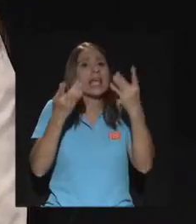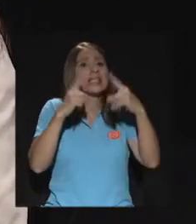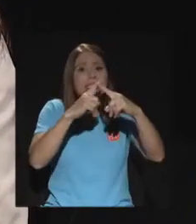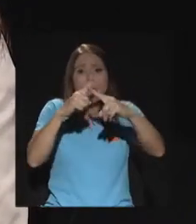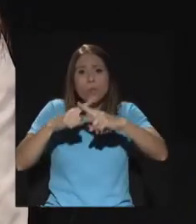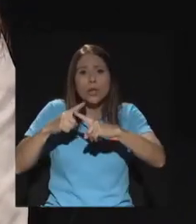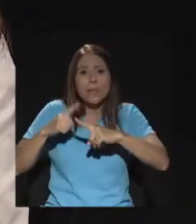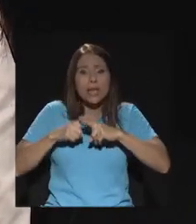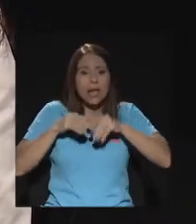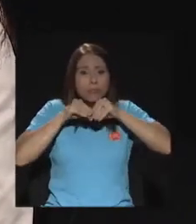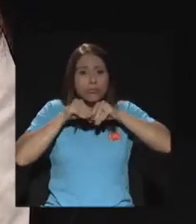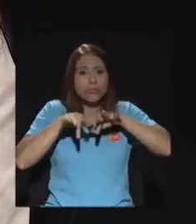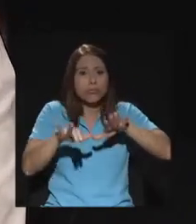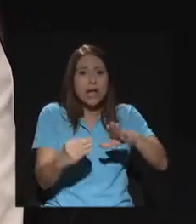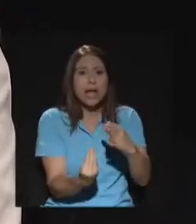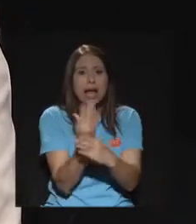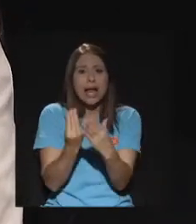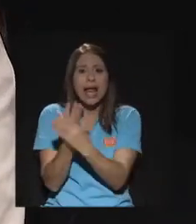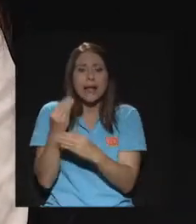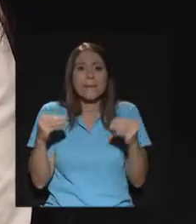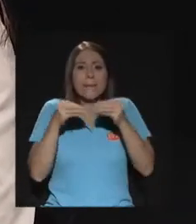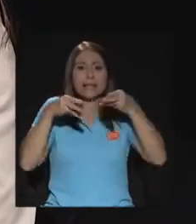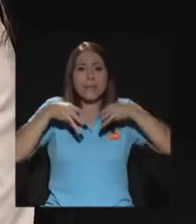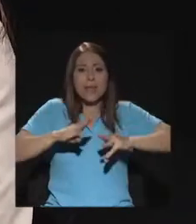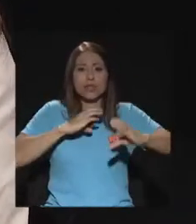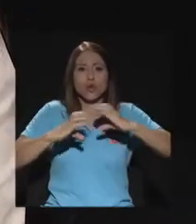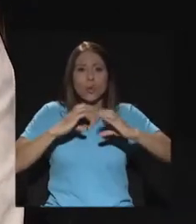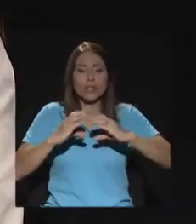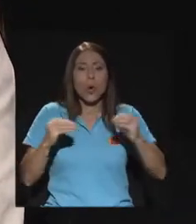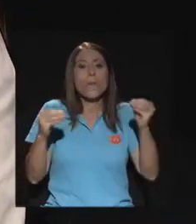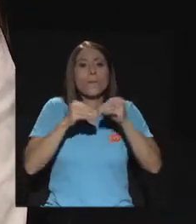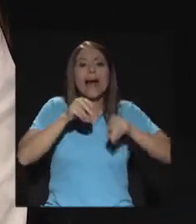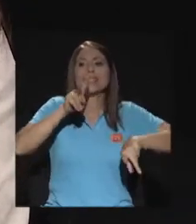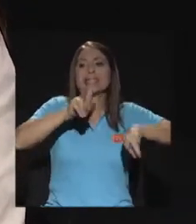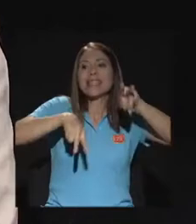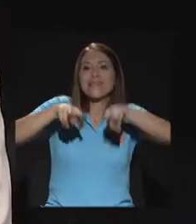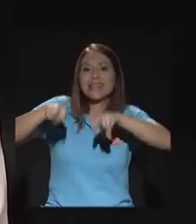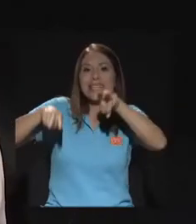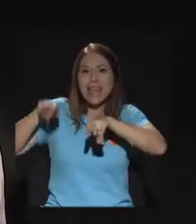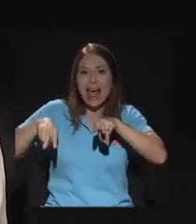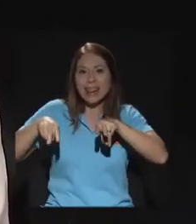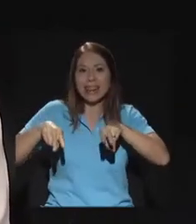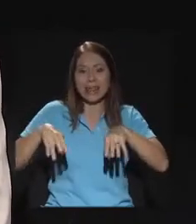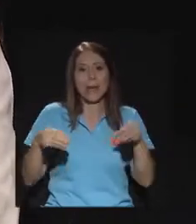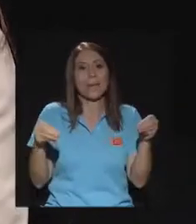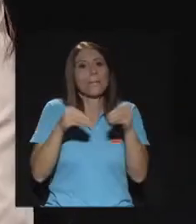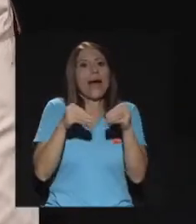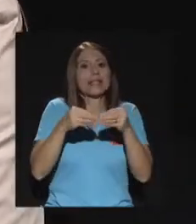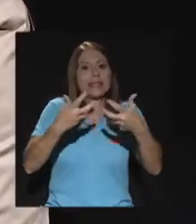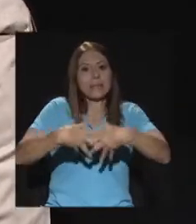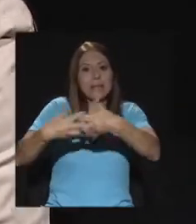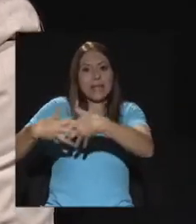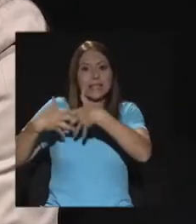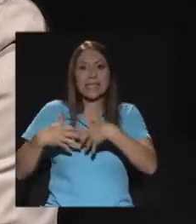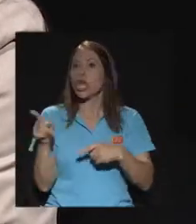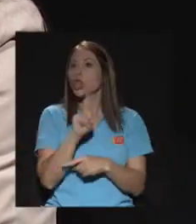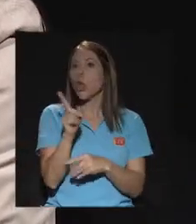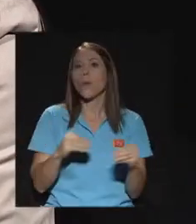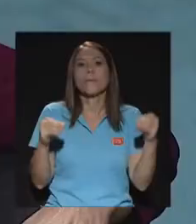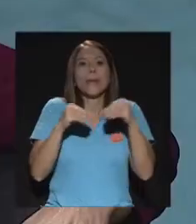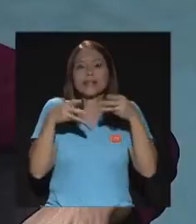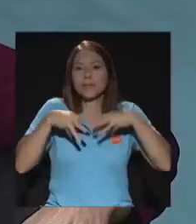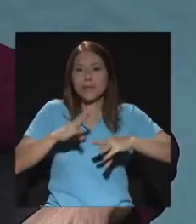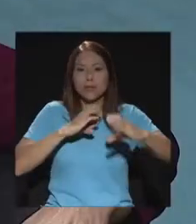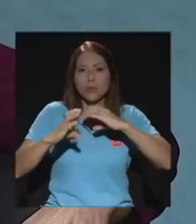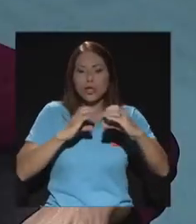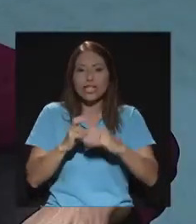medios de comunicación. Más medios de comunicación en mayor diversidad de manos, no más medios de comunicación en los mismos actuales concesionarios,